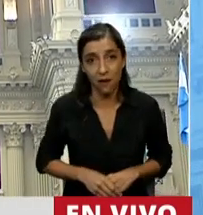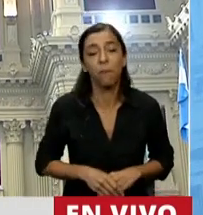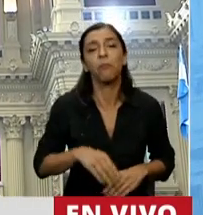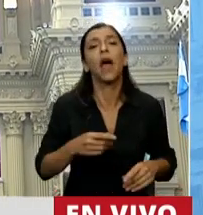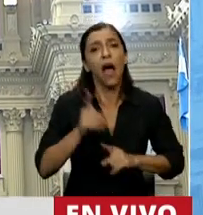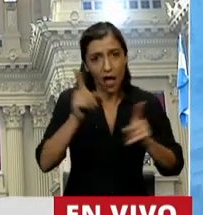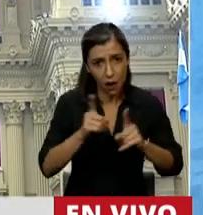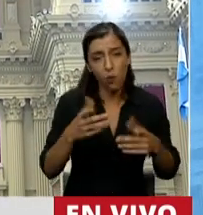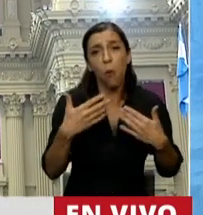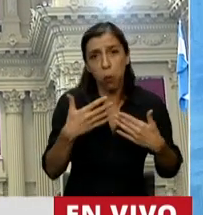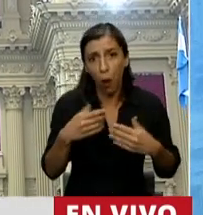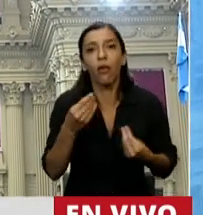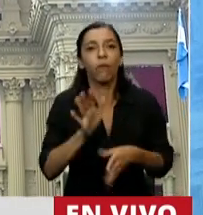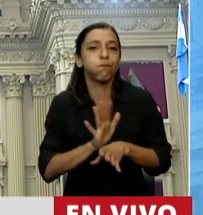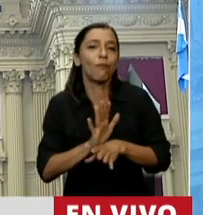privada